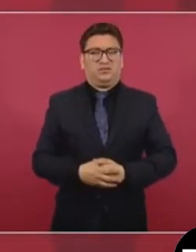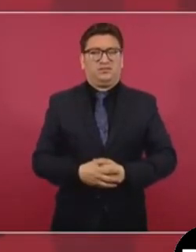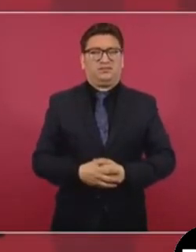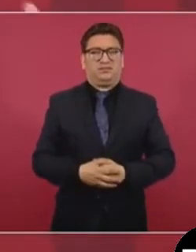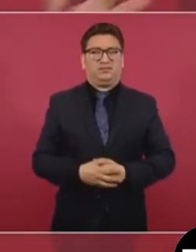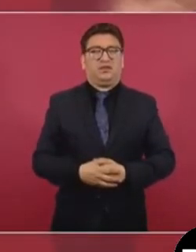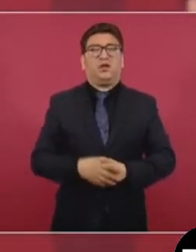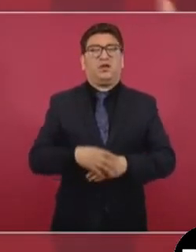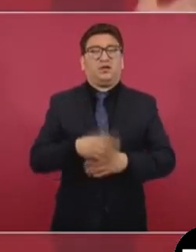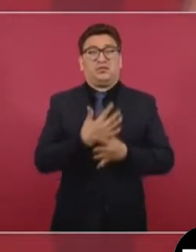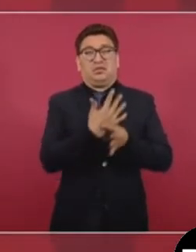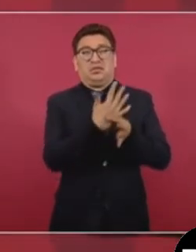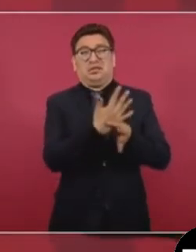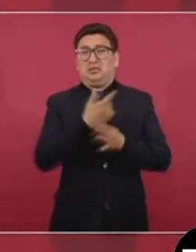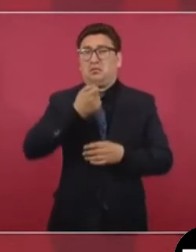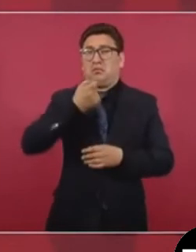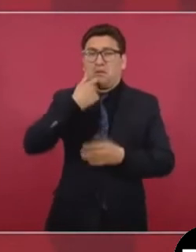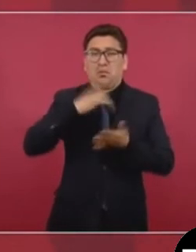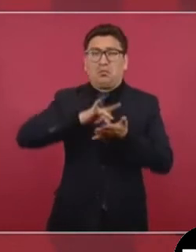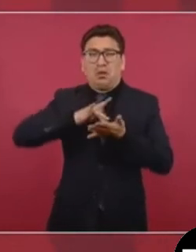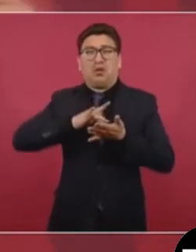de que caducan las medicinas,